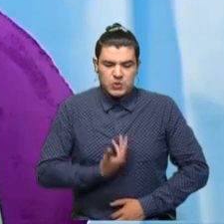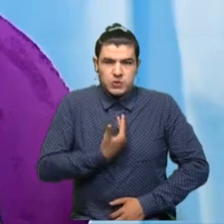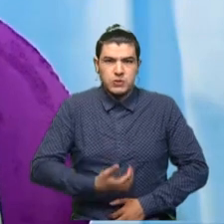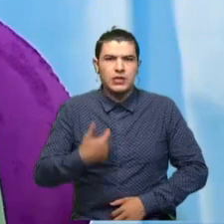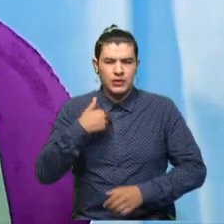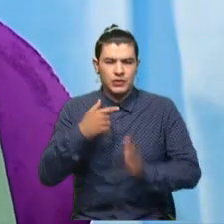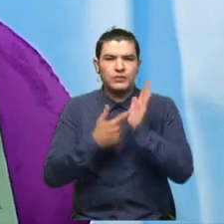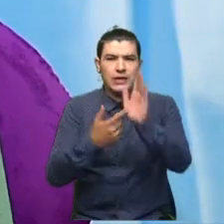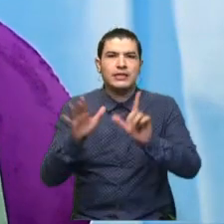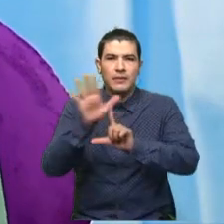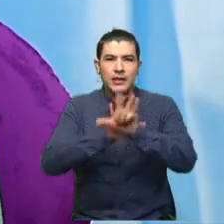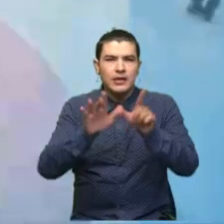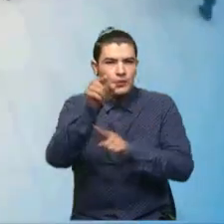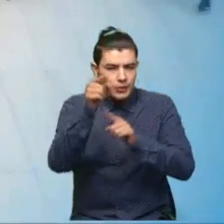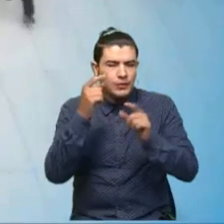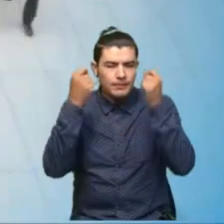contexto.